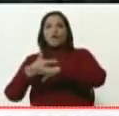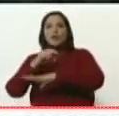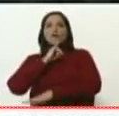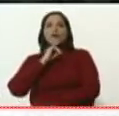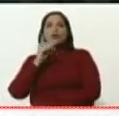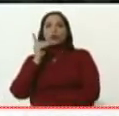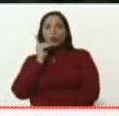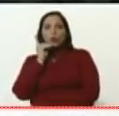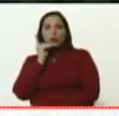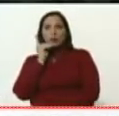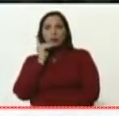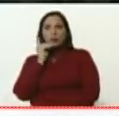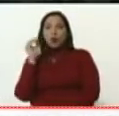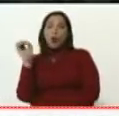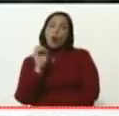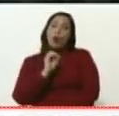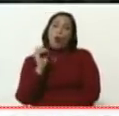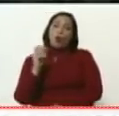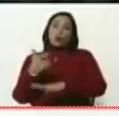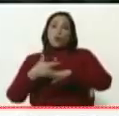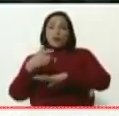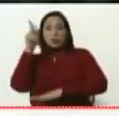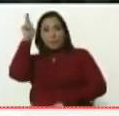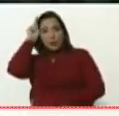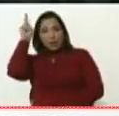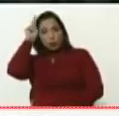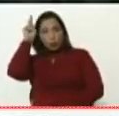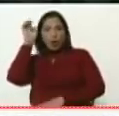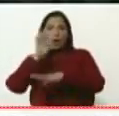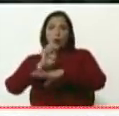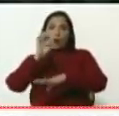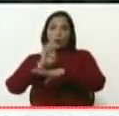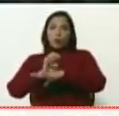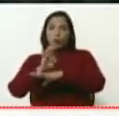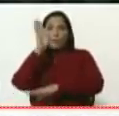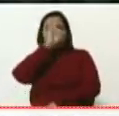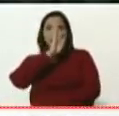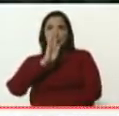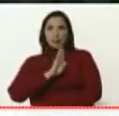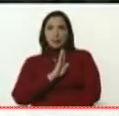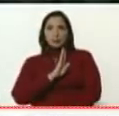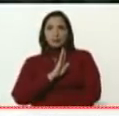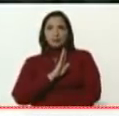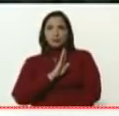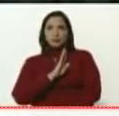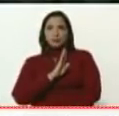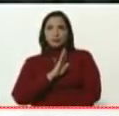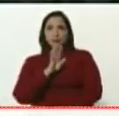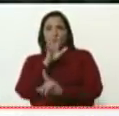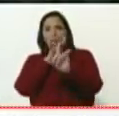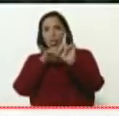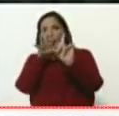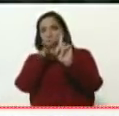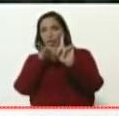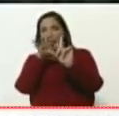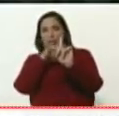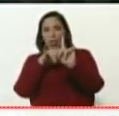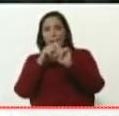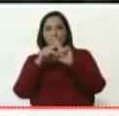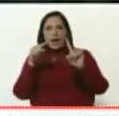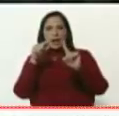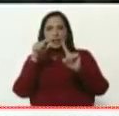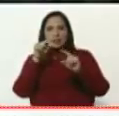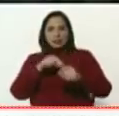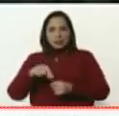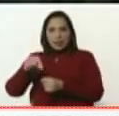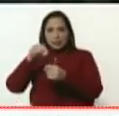Duque o los gobiernos de Perú, Ecuador o Brasil. Los utilizan para sembrar violencia,